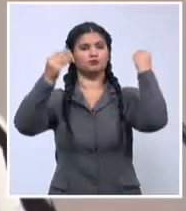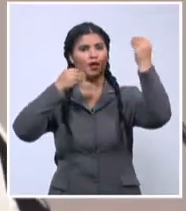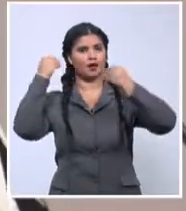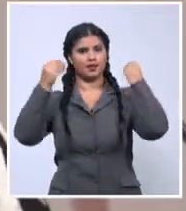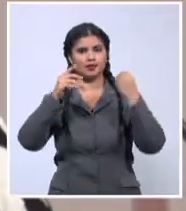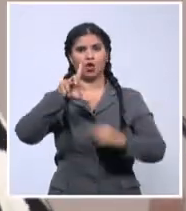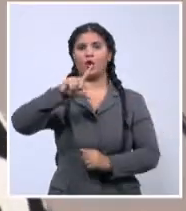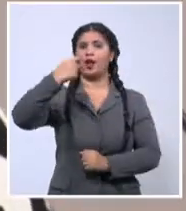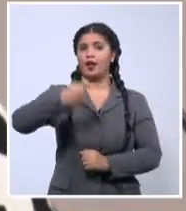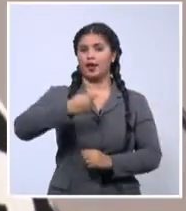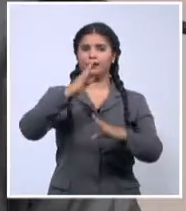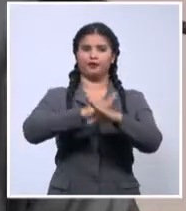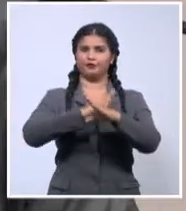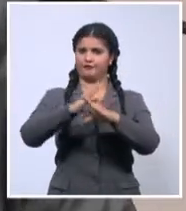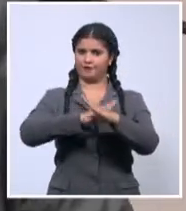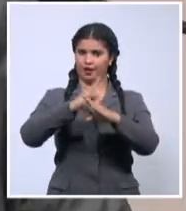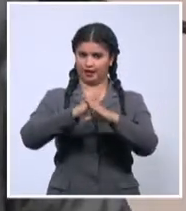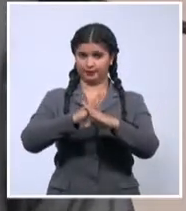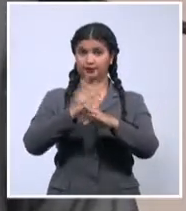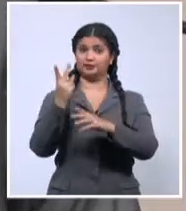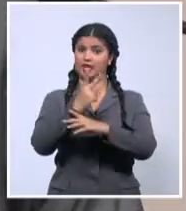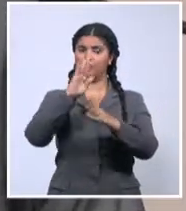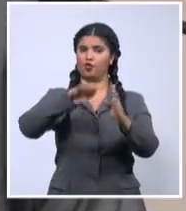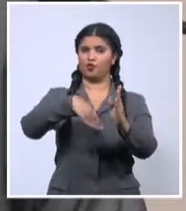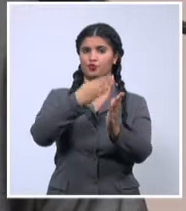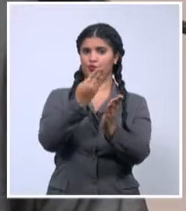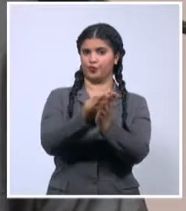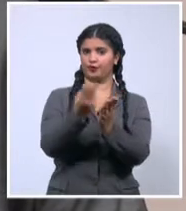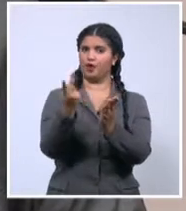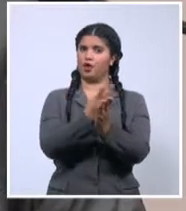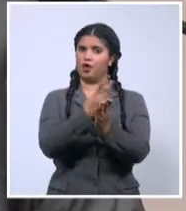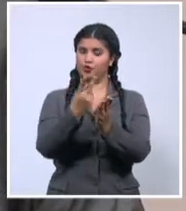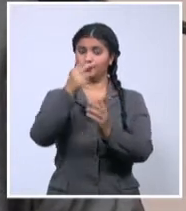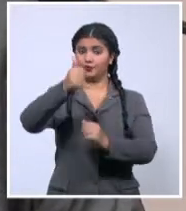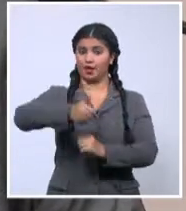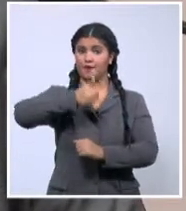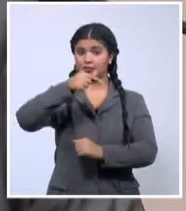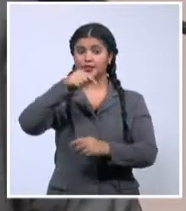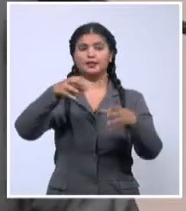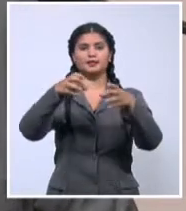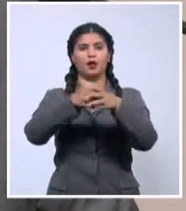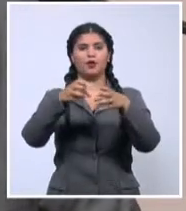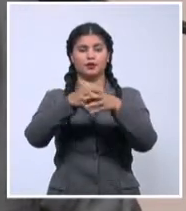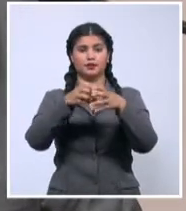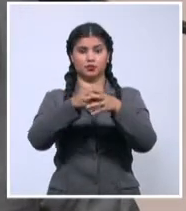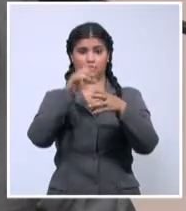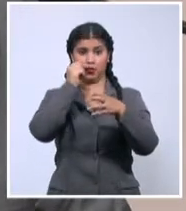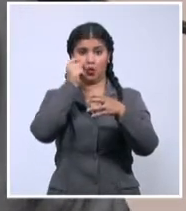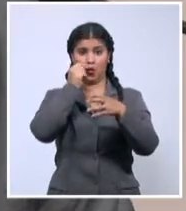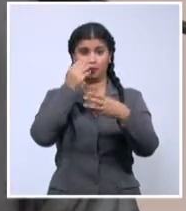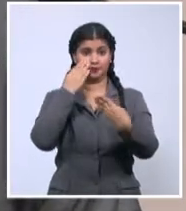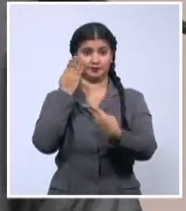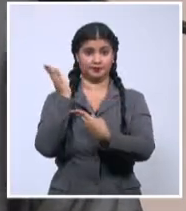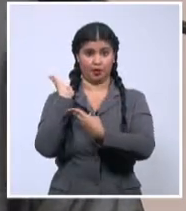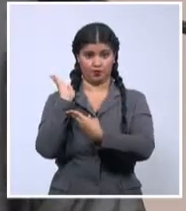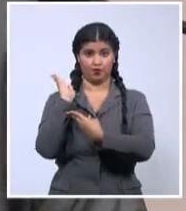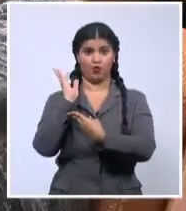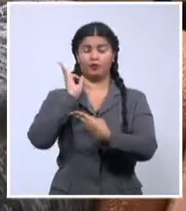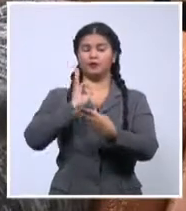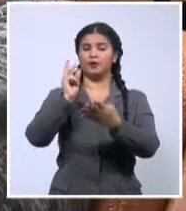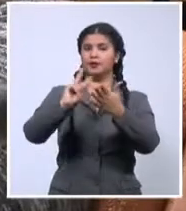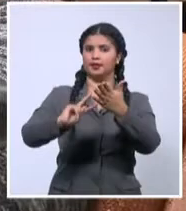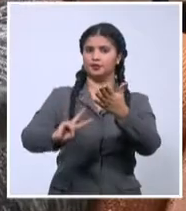ambas propuestas legislativas. El presidente de la Comisión de Asuntos Constitucionales y Jurídicos, José Luis Toledo Santander, dio lectura a la